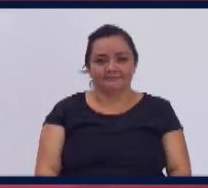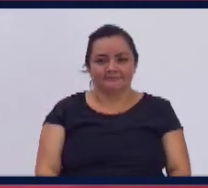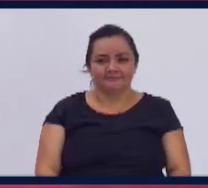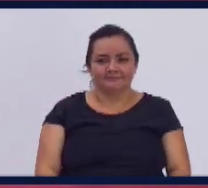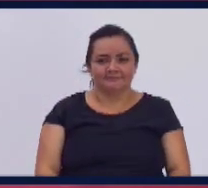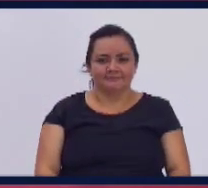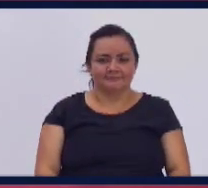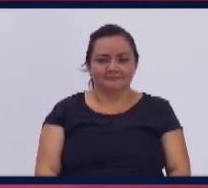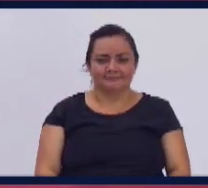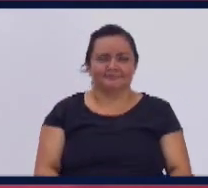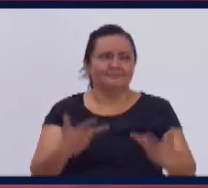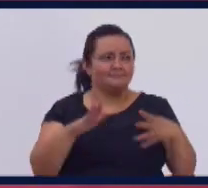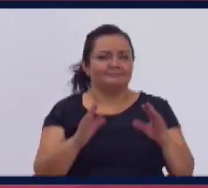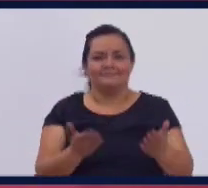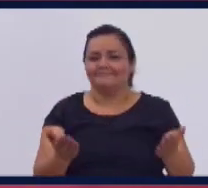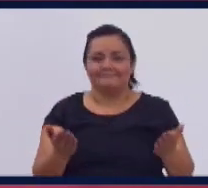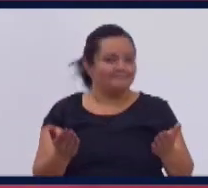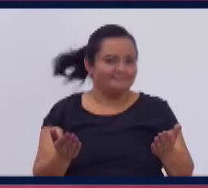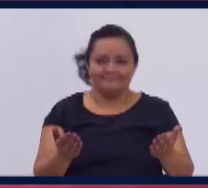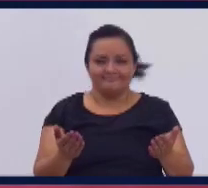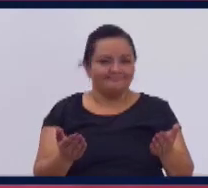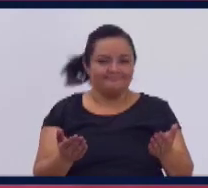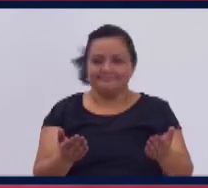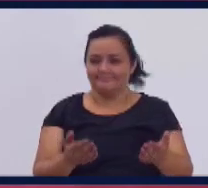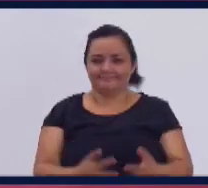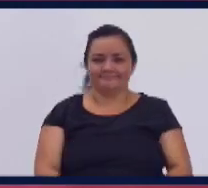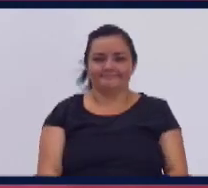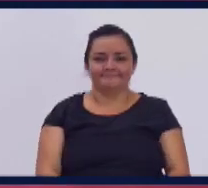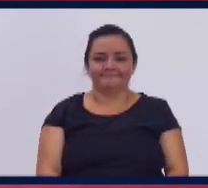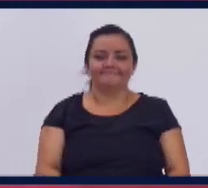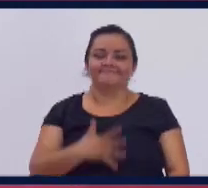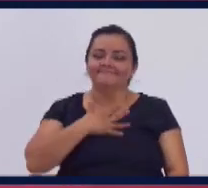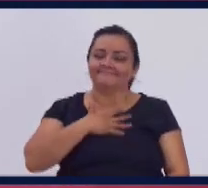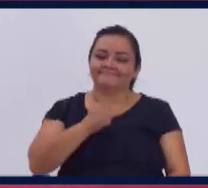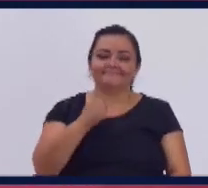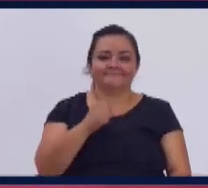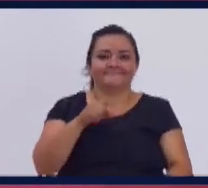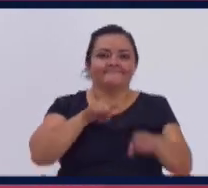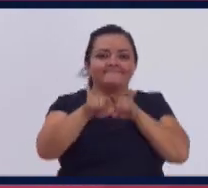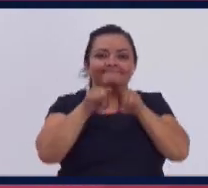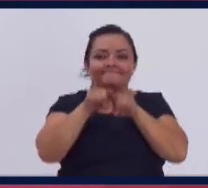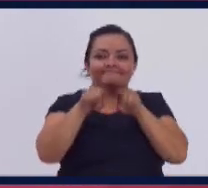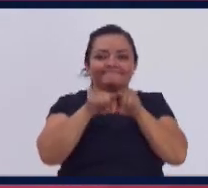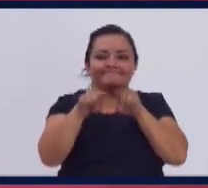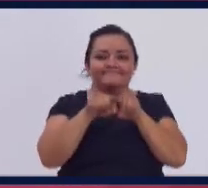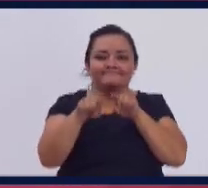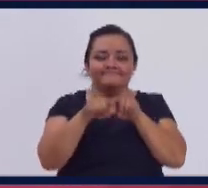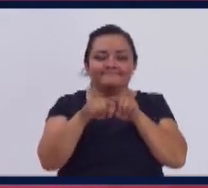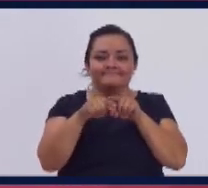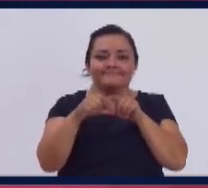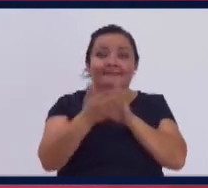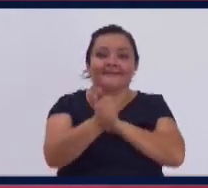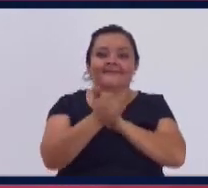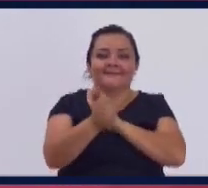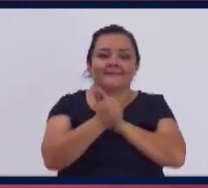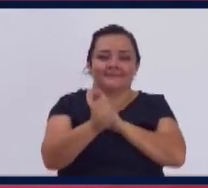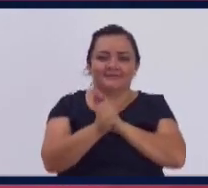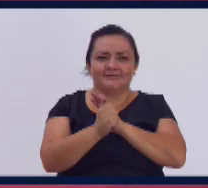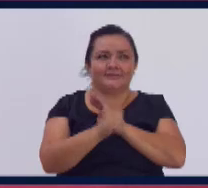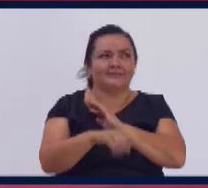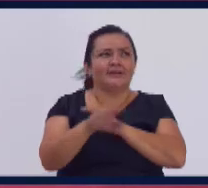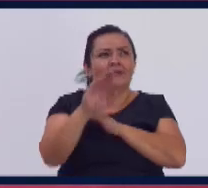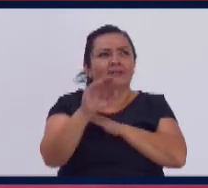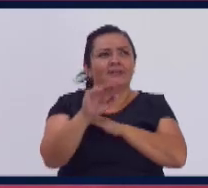No te apartó para cualquier cosa. A mí me encanta ver esas competencias de talento. America's Got